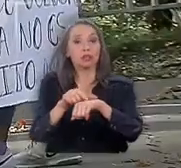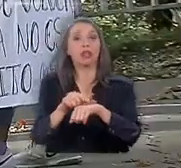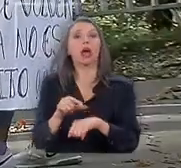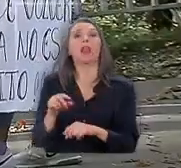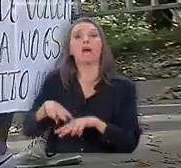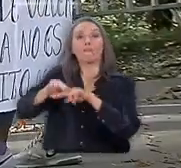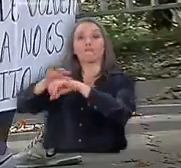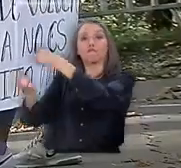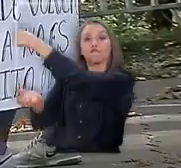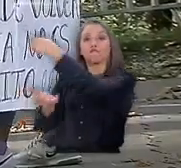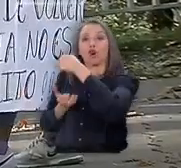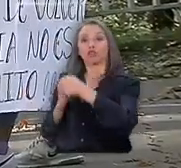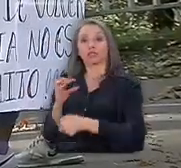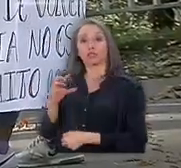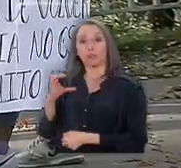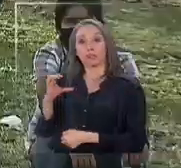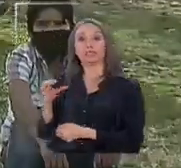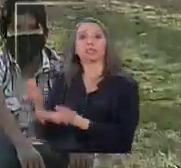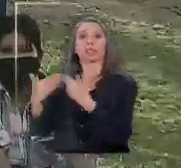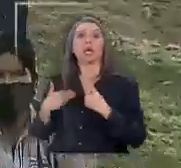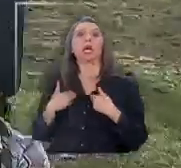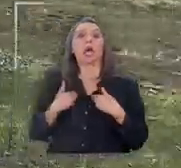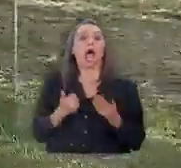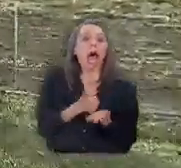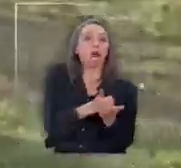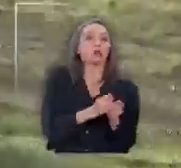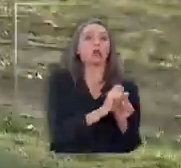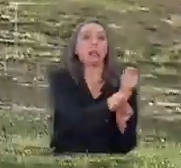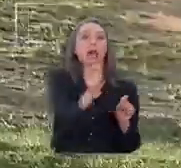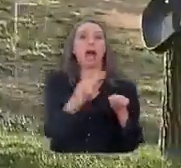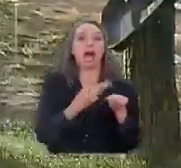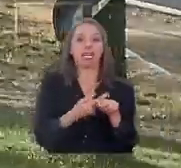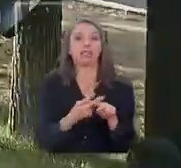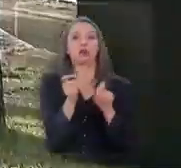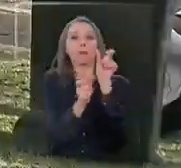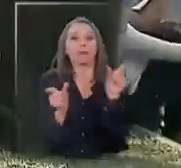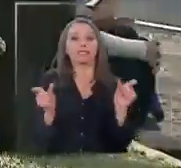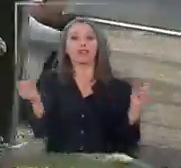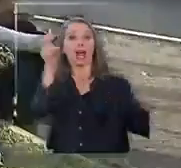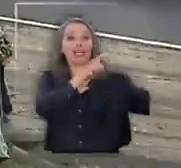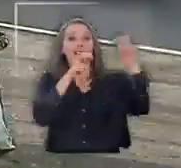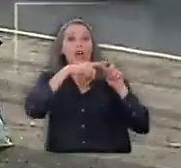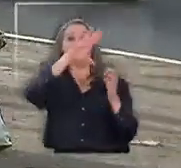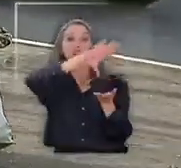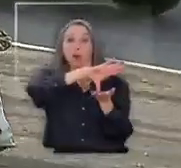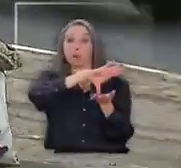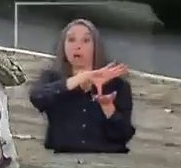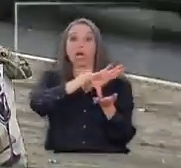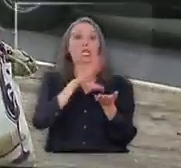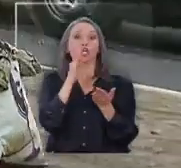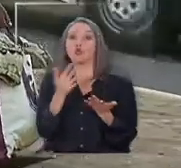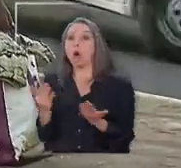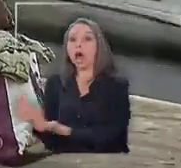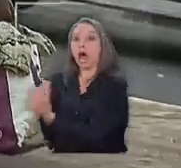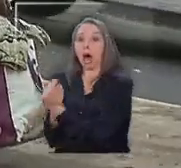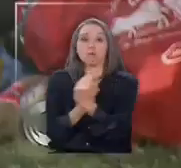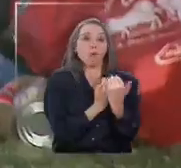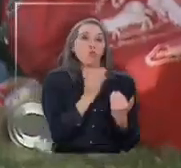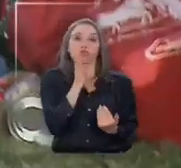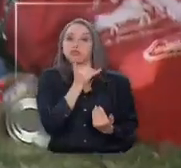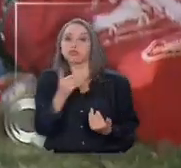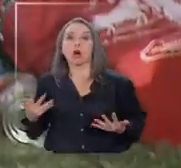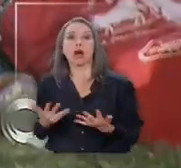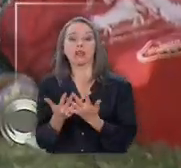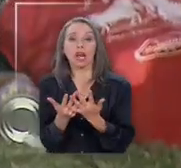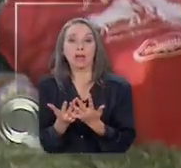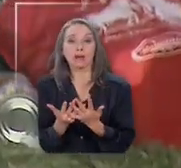pero necesidades tremendas y las personas migrantes en particular tienen menos redes no queremos privilegiar a los migrantes por suelo tirar pero